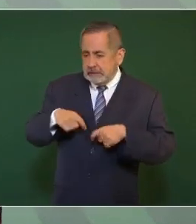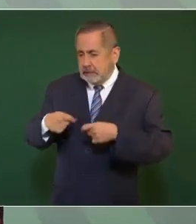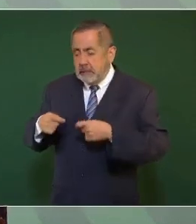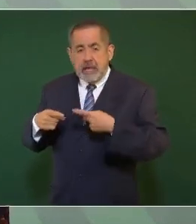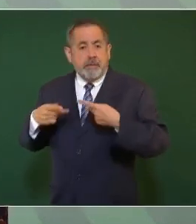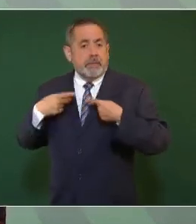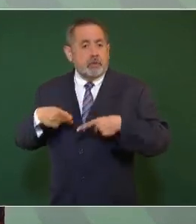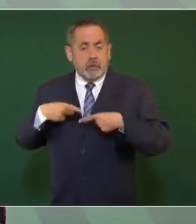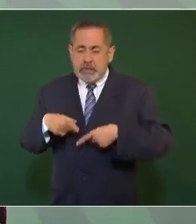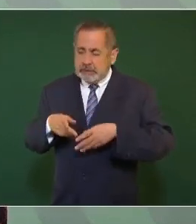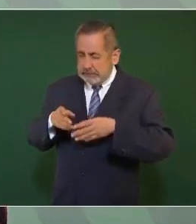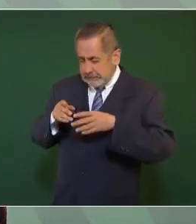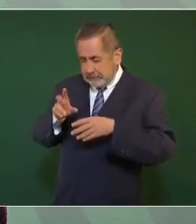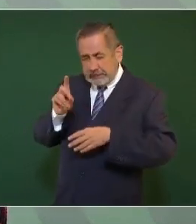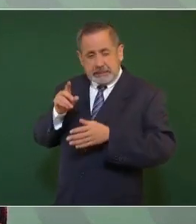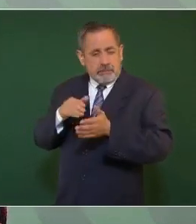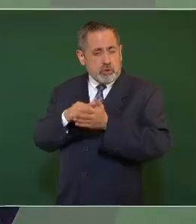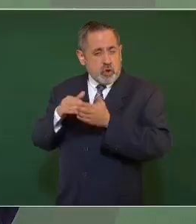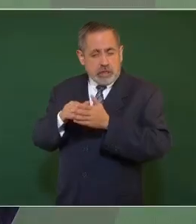personas.